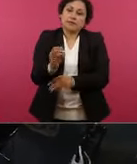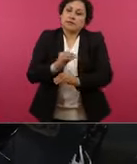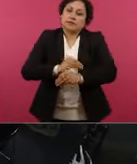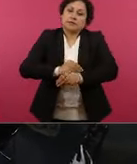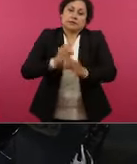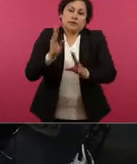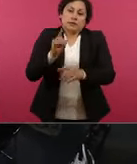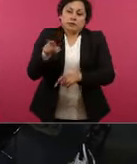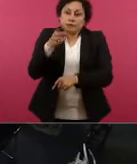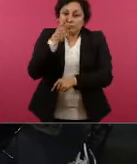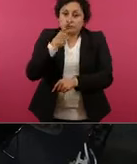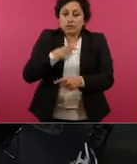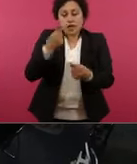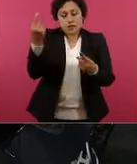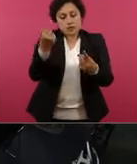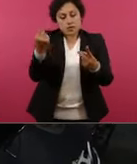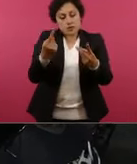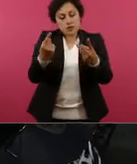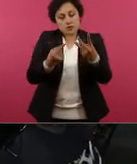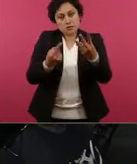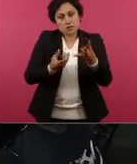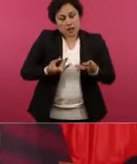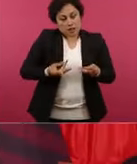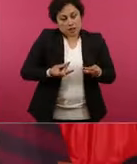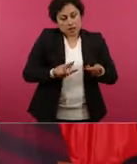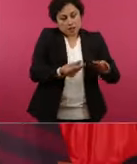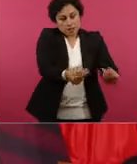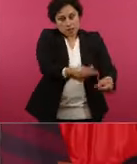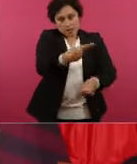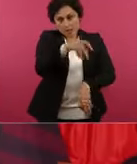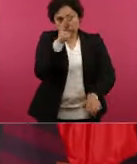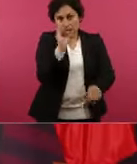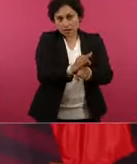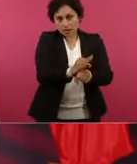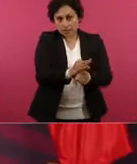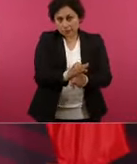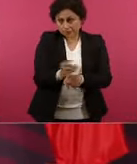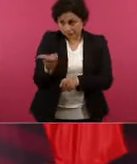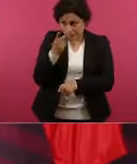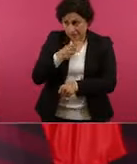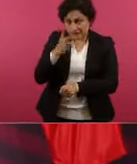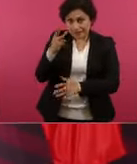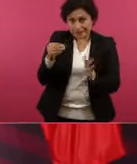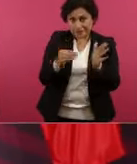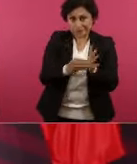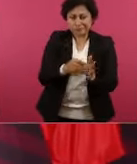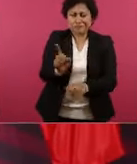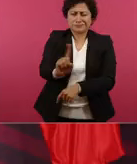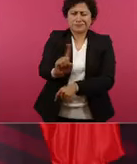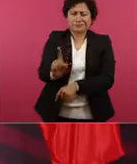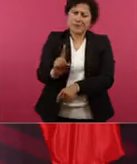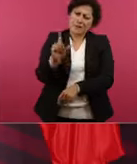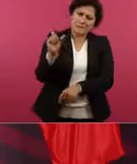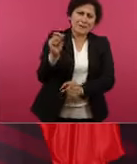un fideicomiso, no de 3,000, tienen 20,000 millones de pesos